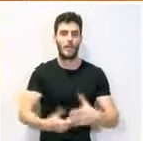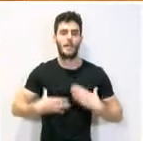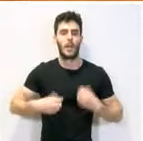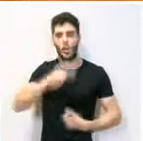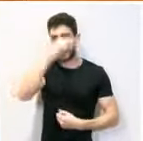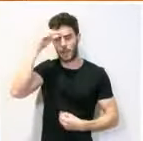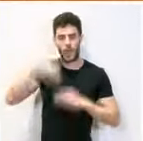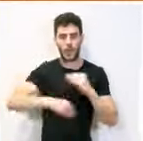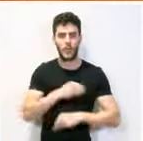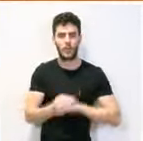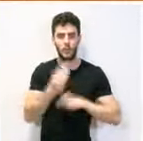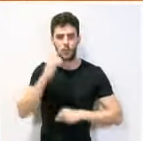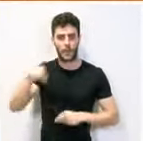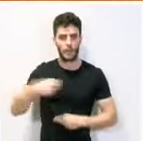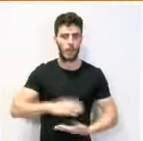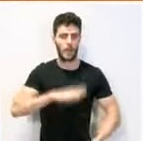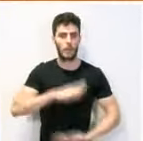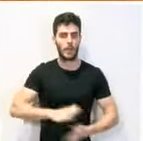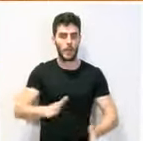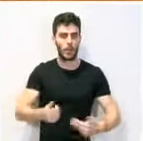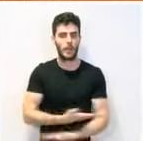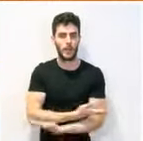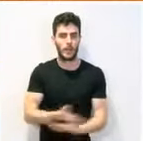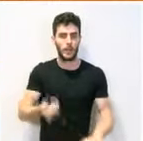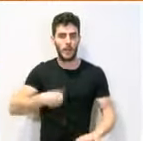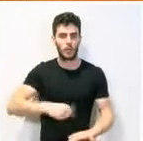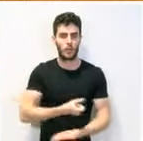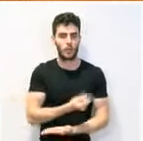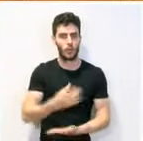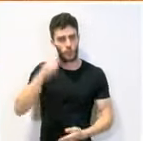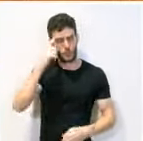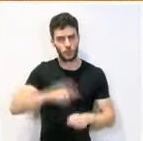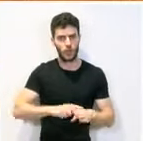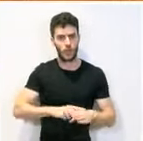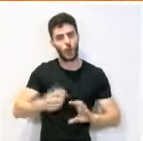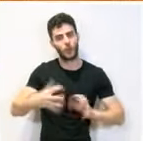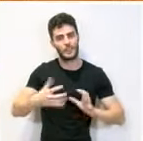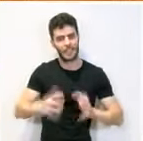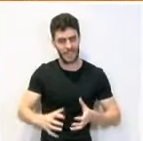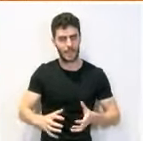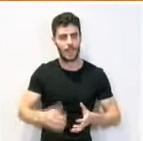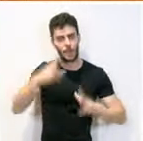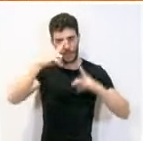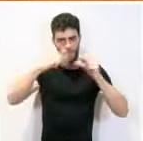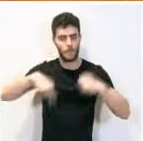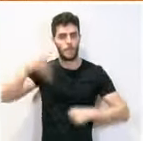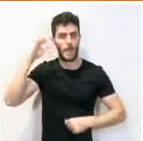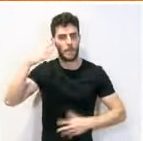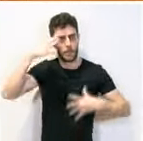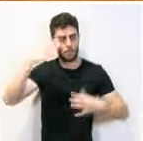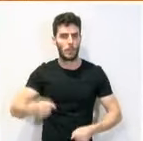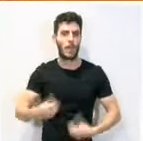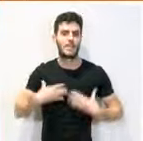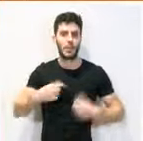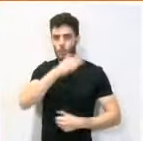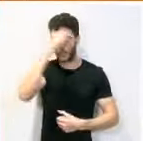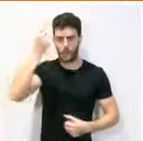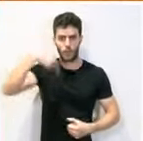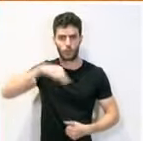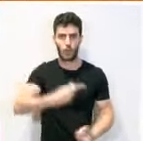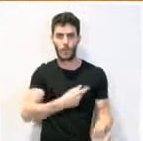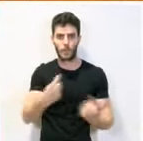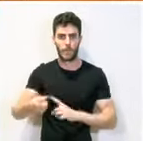luego no son capaces de garantizar que tenemos el número de psicólogos, de psiquiatras, de enfermeras especializadas en salud mental que necesitamos